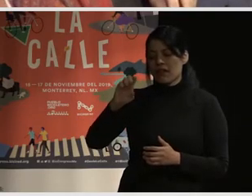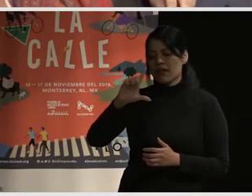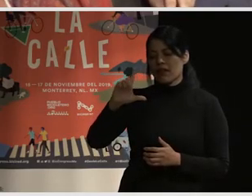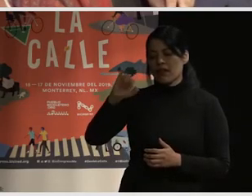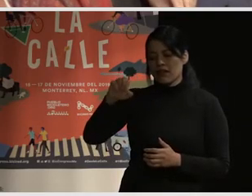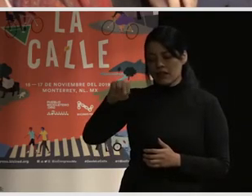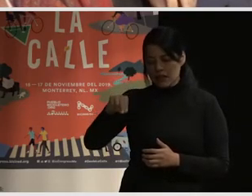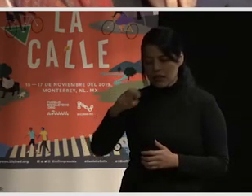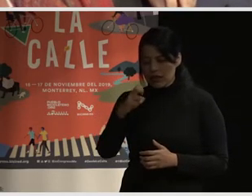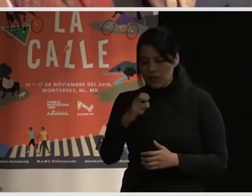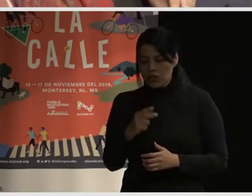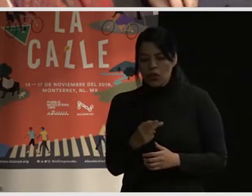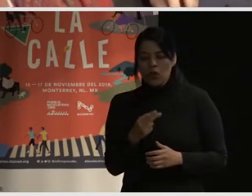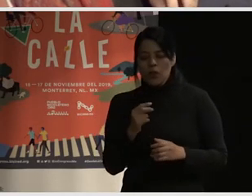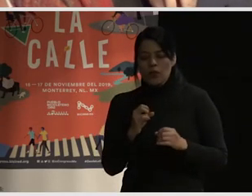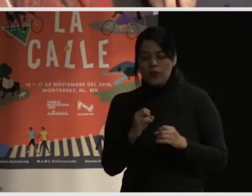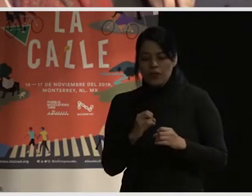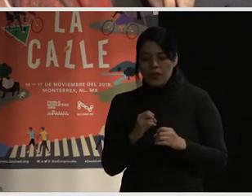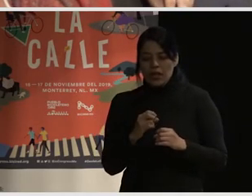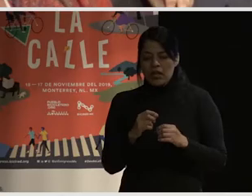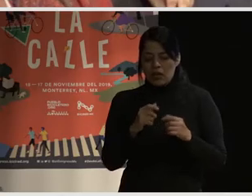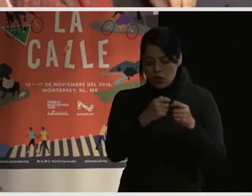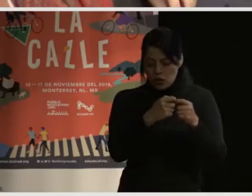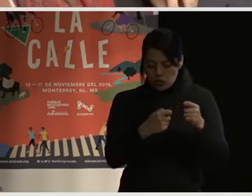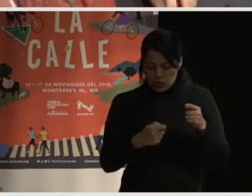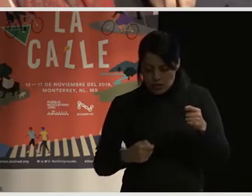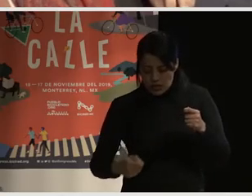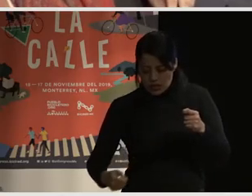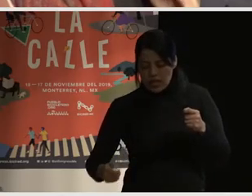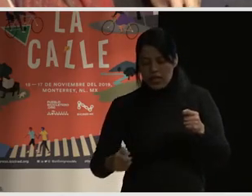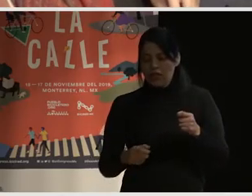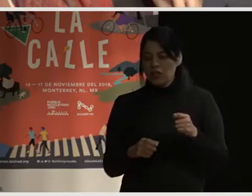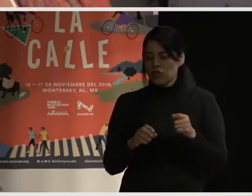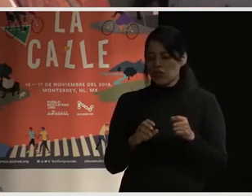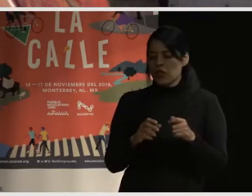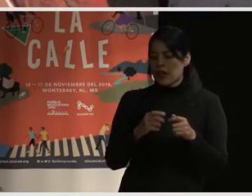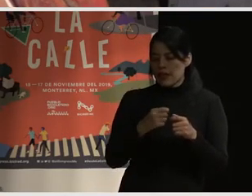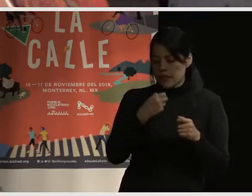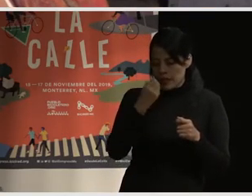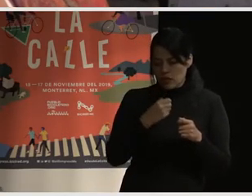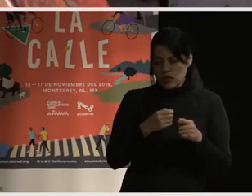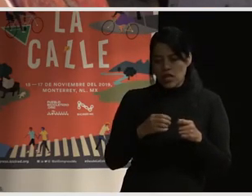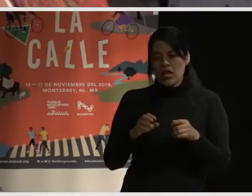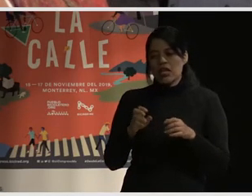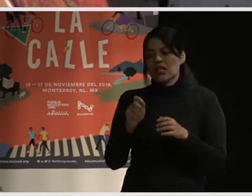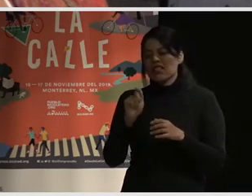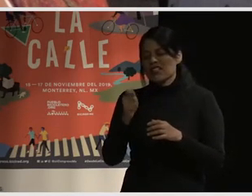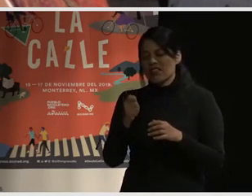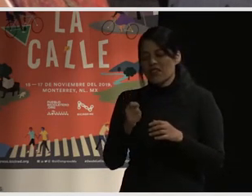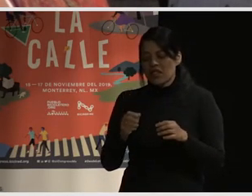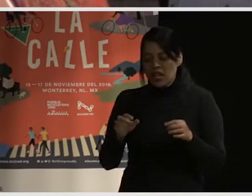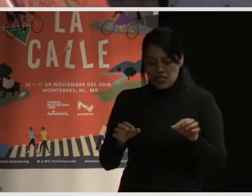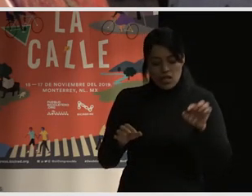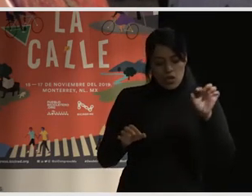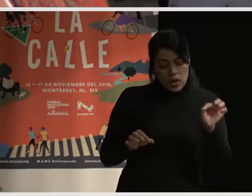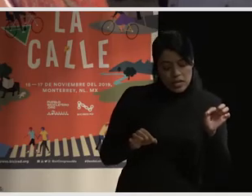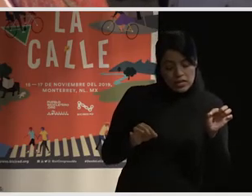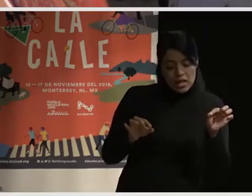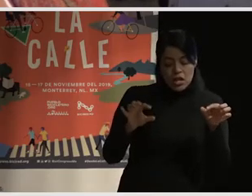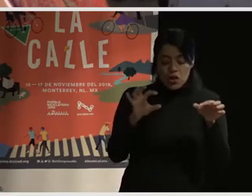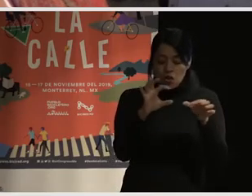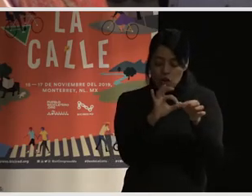de misterios pero ministerios como en rosario vamos a conectar este punto con este otro punto nada más un origen con